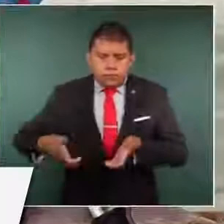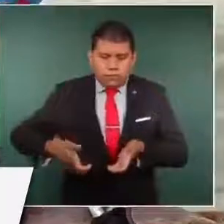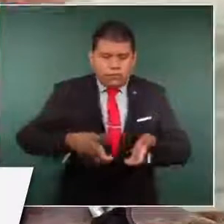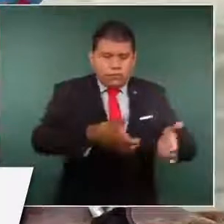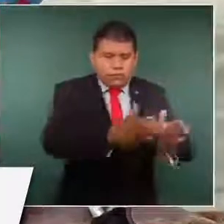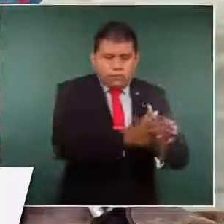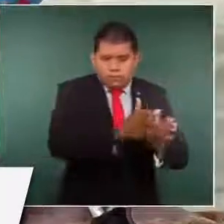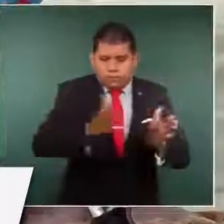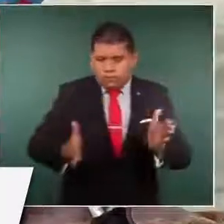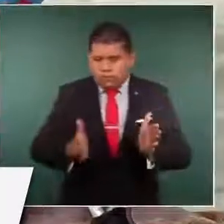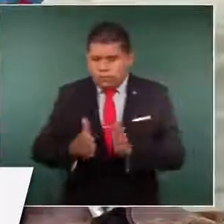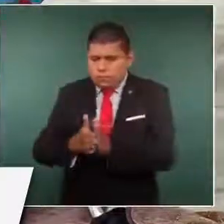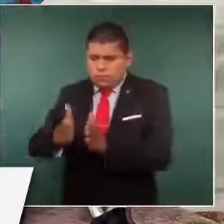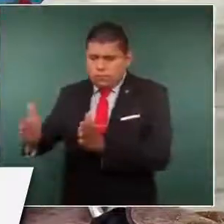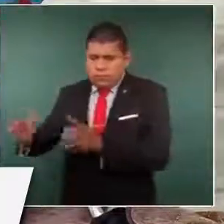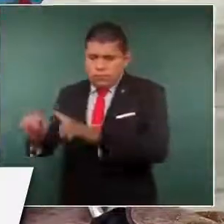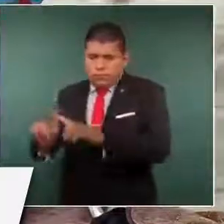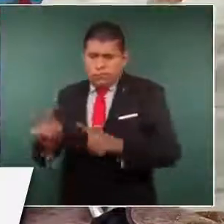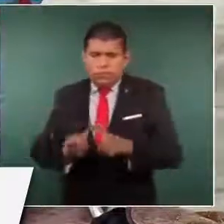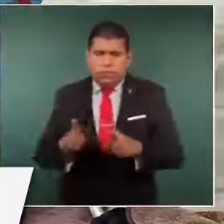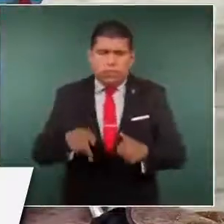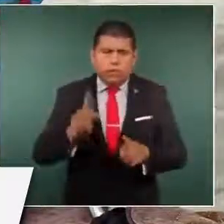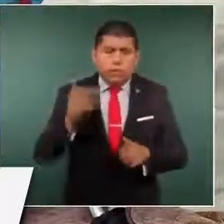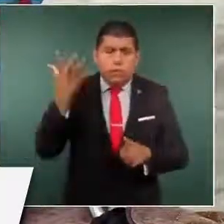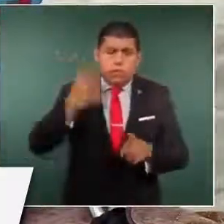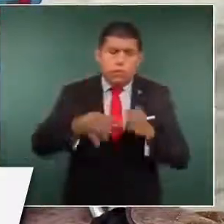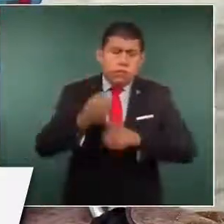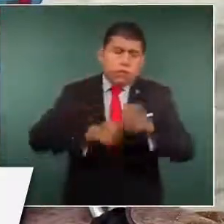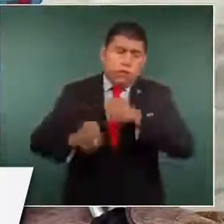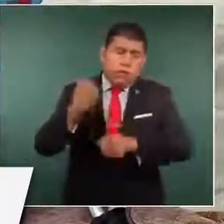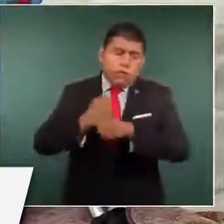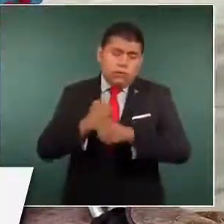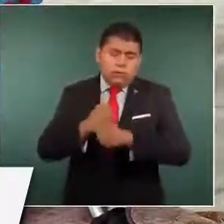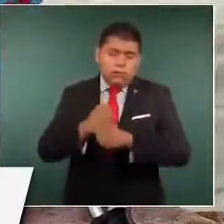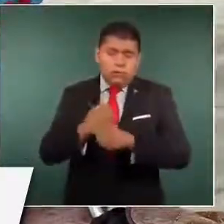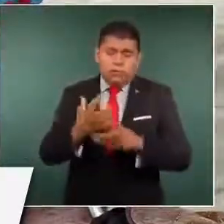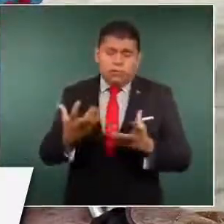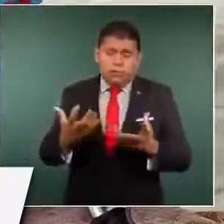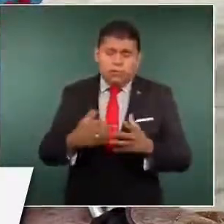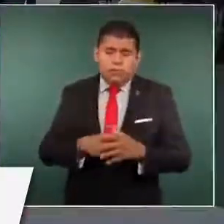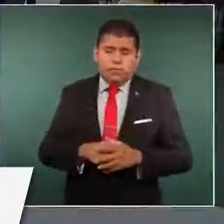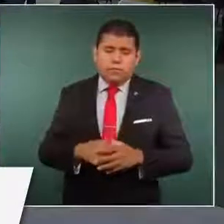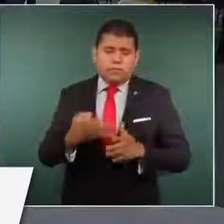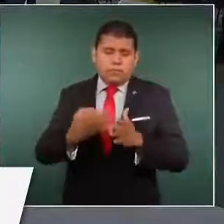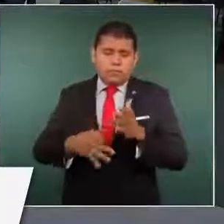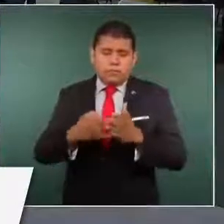Sí, Compostela, sí, Las Varas. Se ha detenido muy 10 años tiene esa autopista haciéndose.